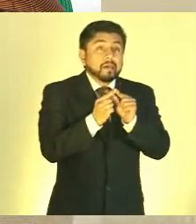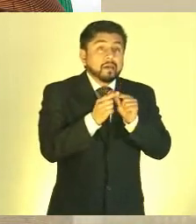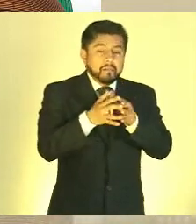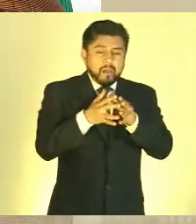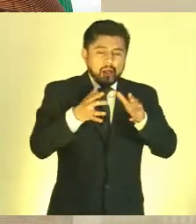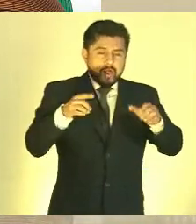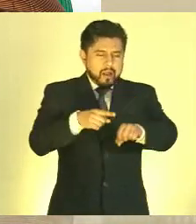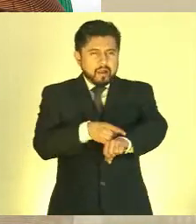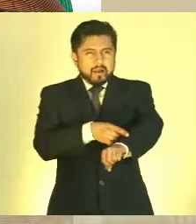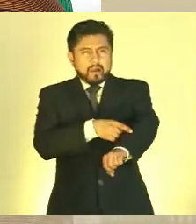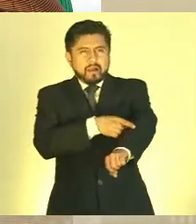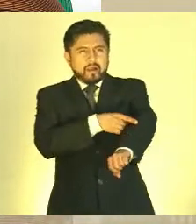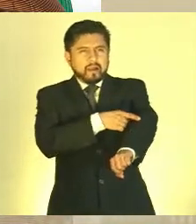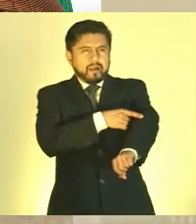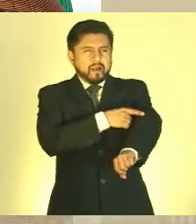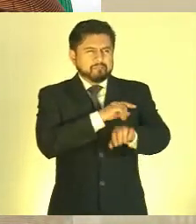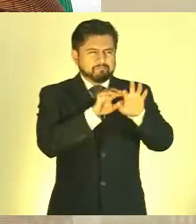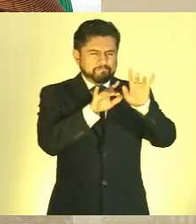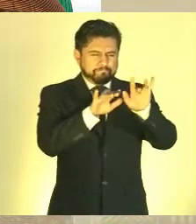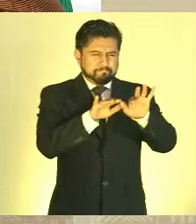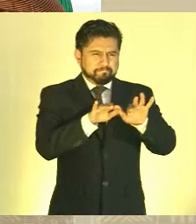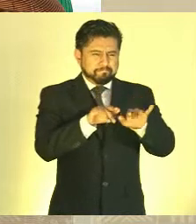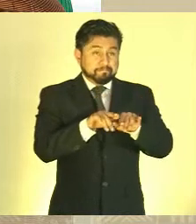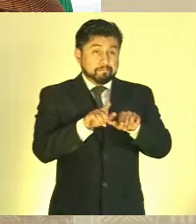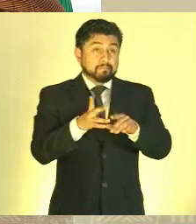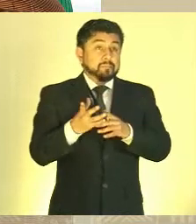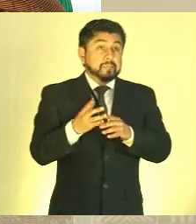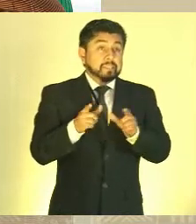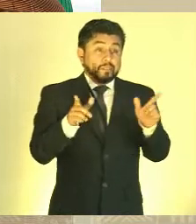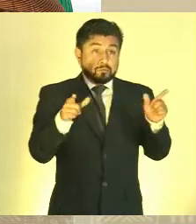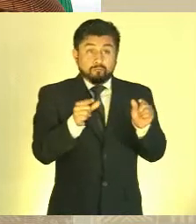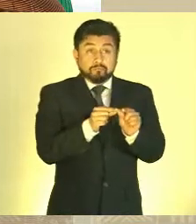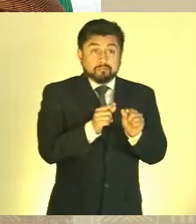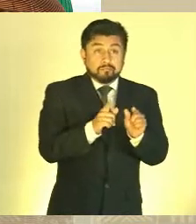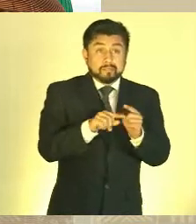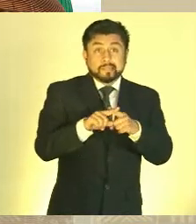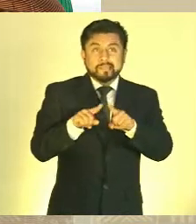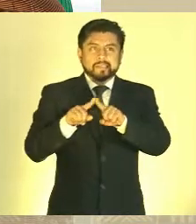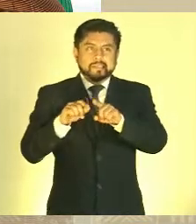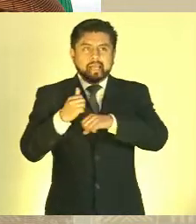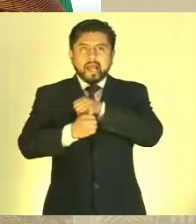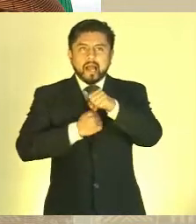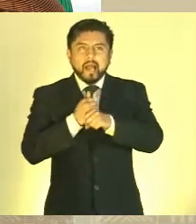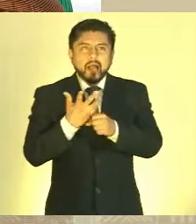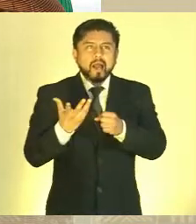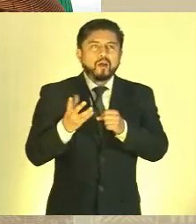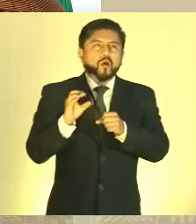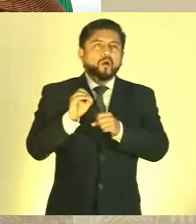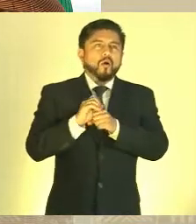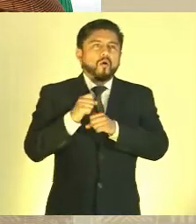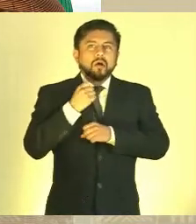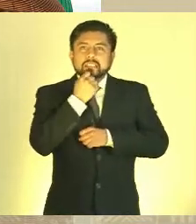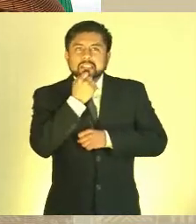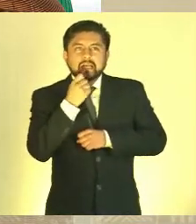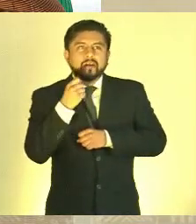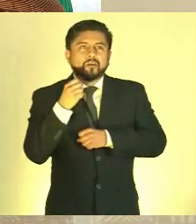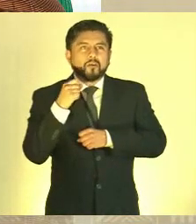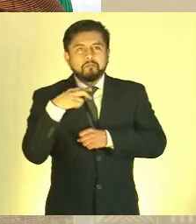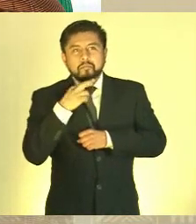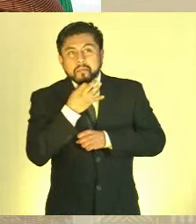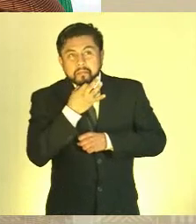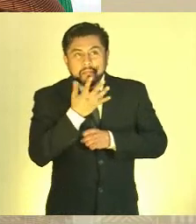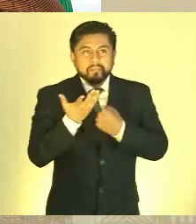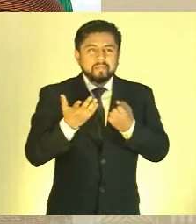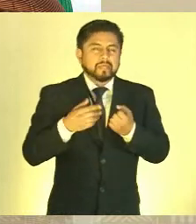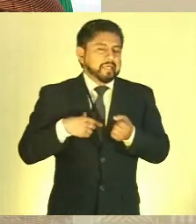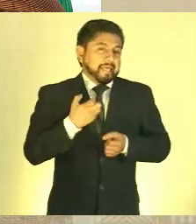Ulises de Joyce, ¿no? Pero al final, nosotros que manipulamos tan bien el tiempo, no sabemos qué es, nadie